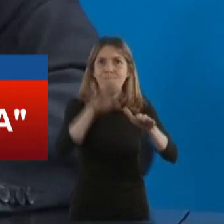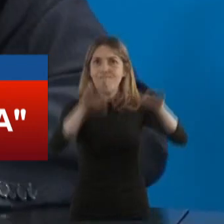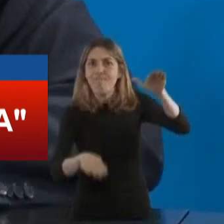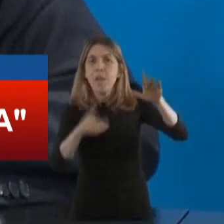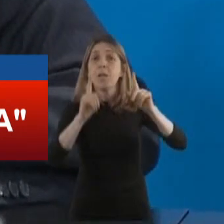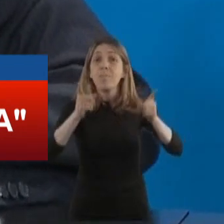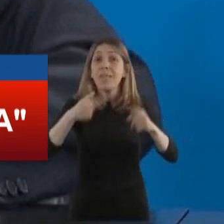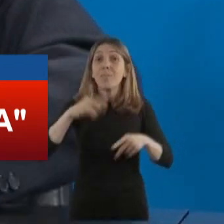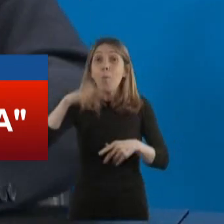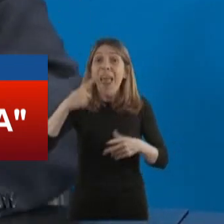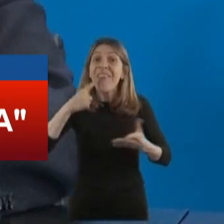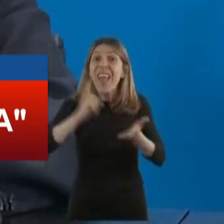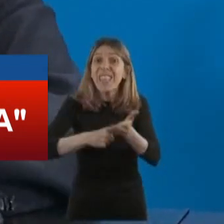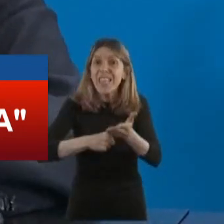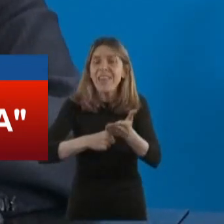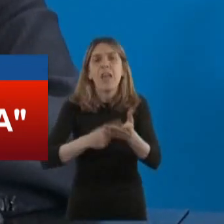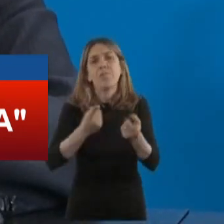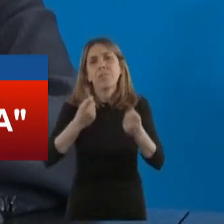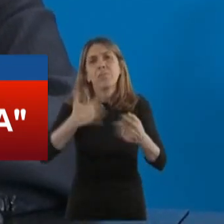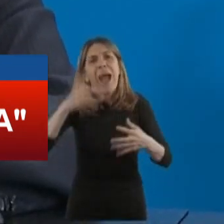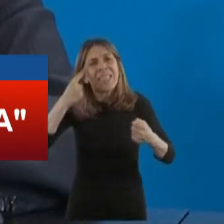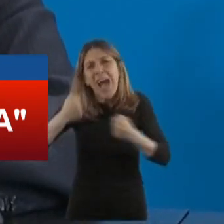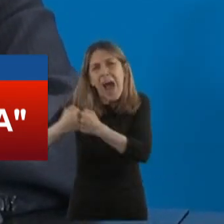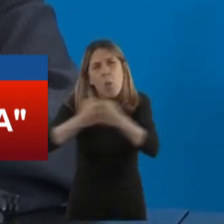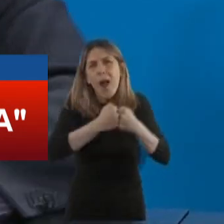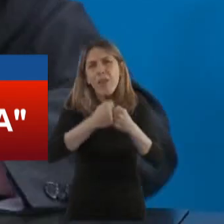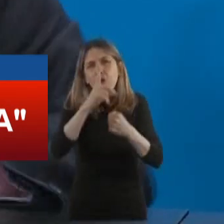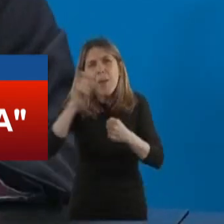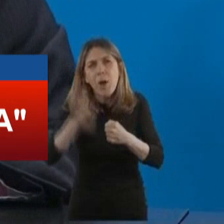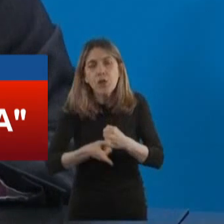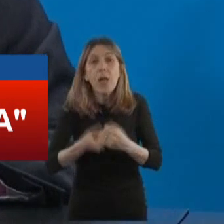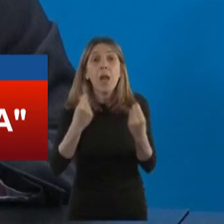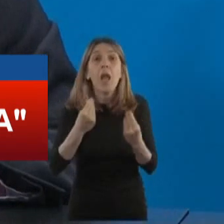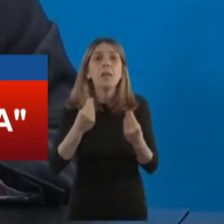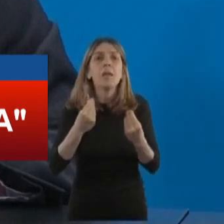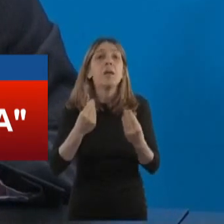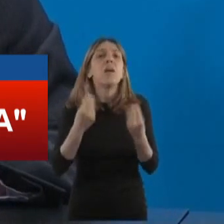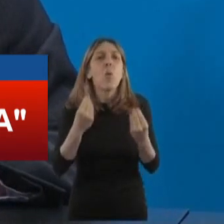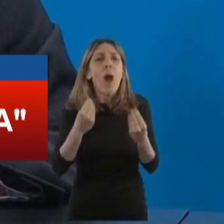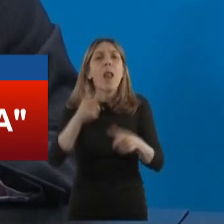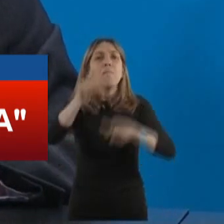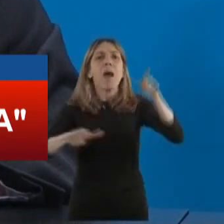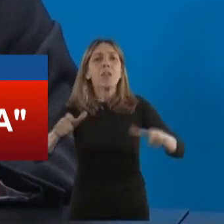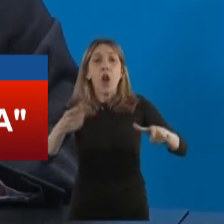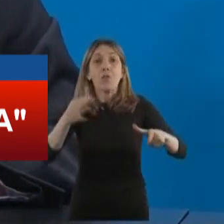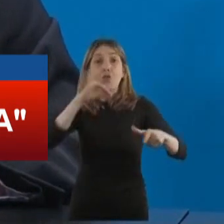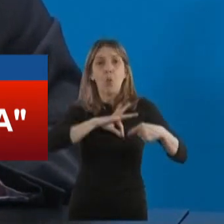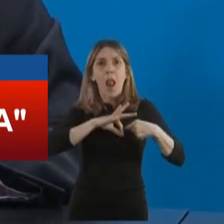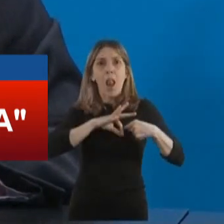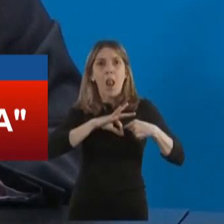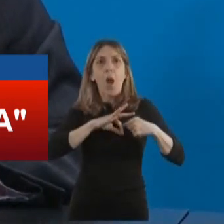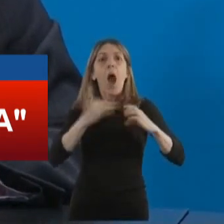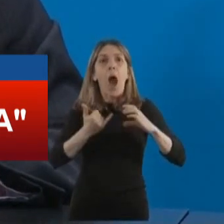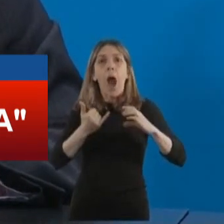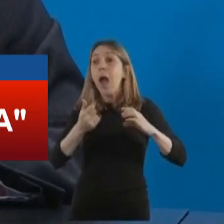regulación, y que queremos que sea lo más acordada y consensuada posible, es mejorar la capacidad de compra del salario a partir